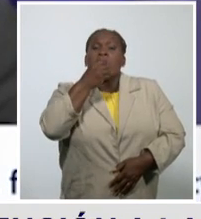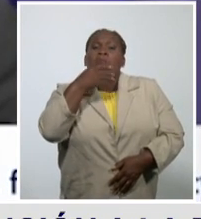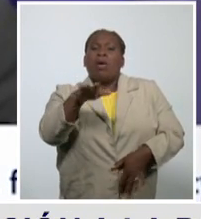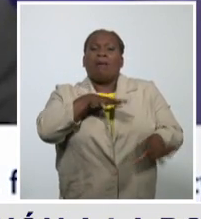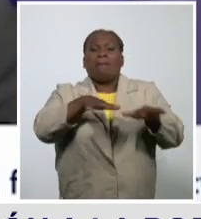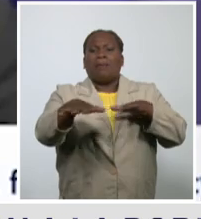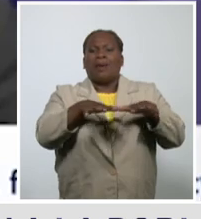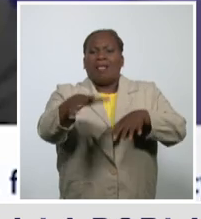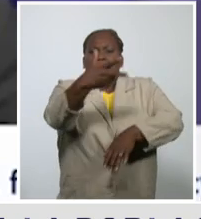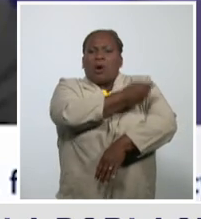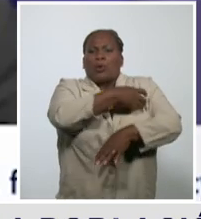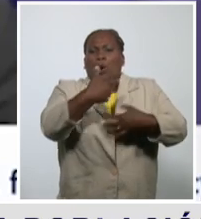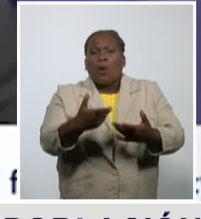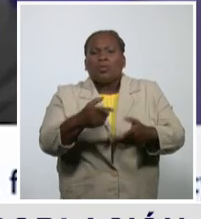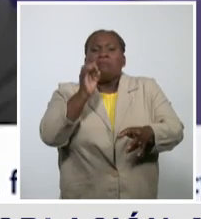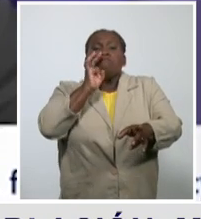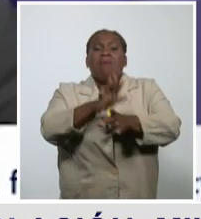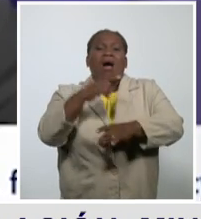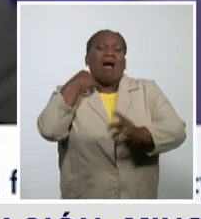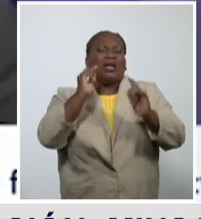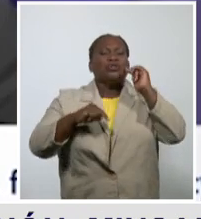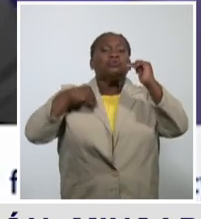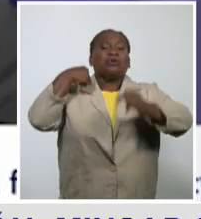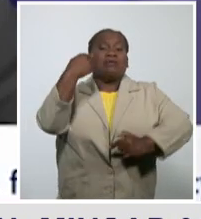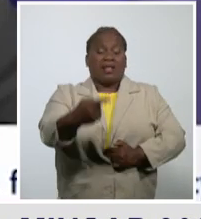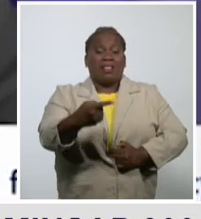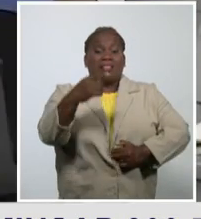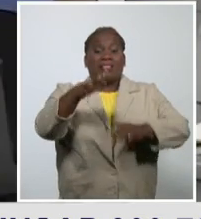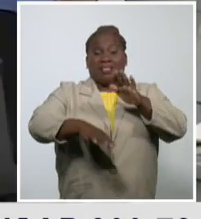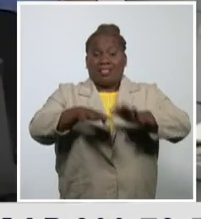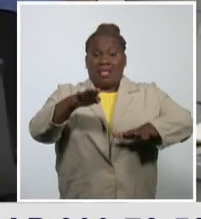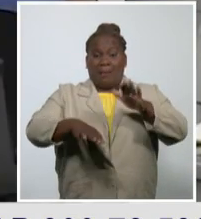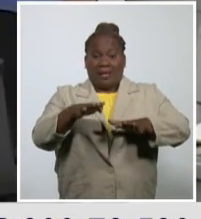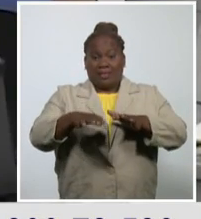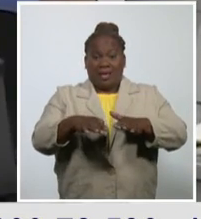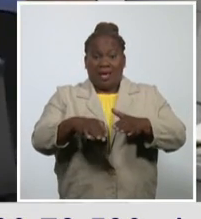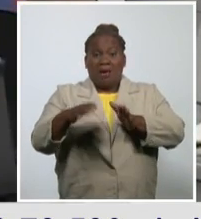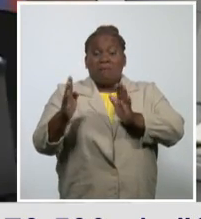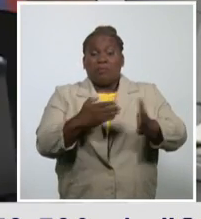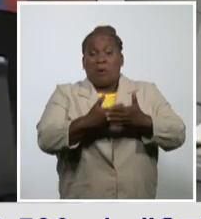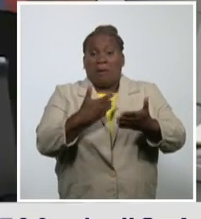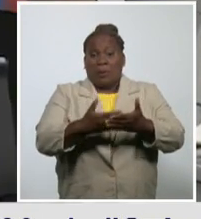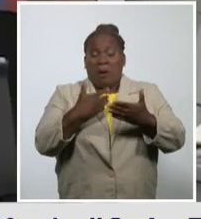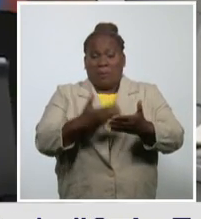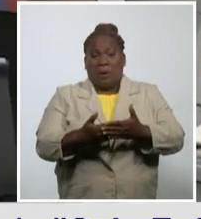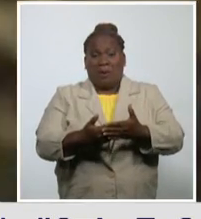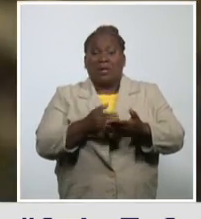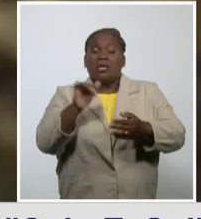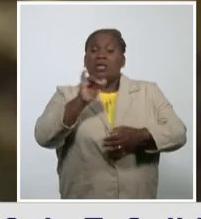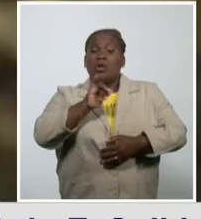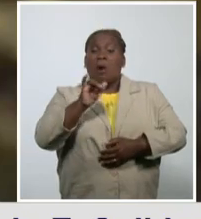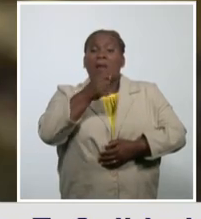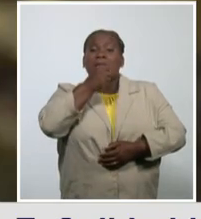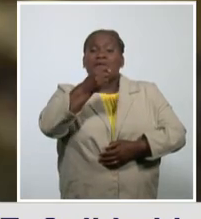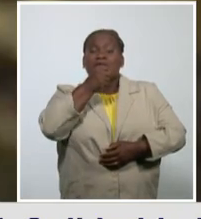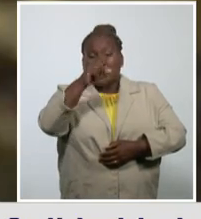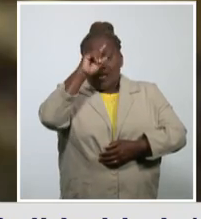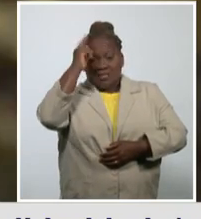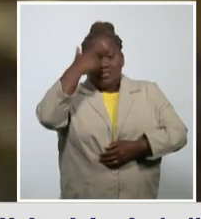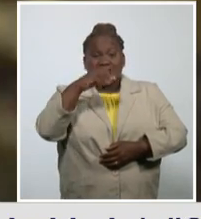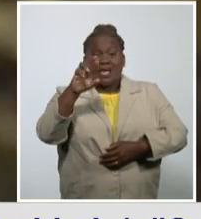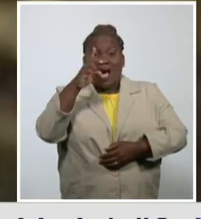del próximo año, aunque esto dependerá del progreso de los ensayos. Un enfoque similar comparte la profesora Sarah Gilbert, quien lideró